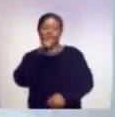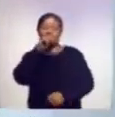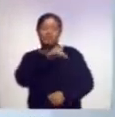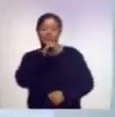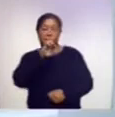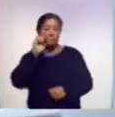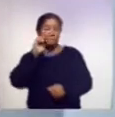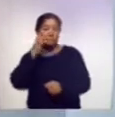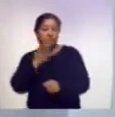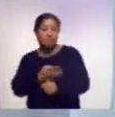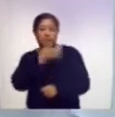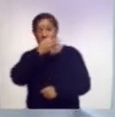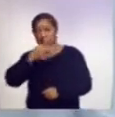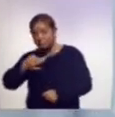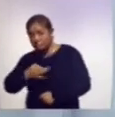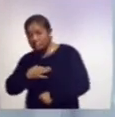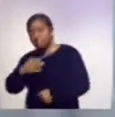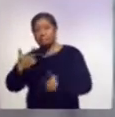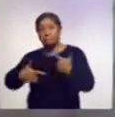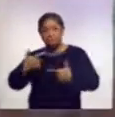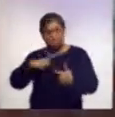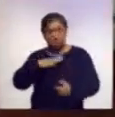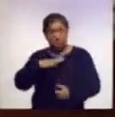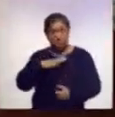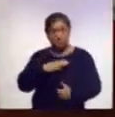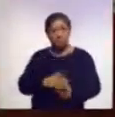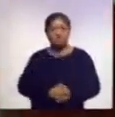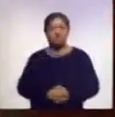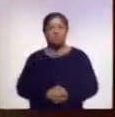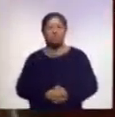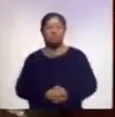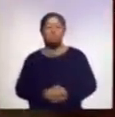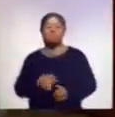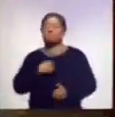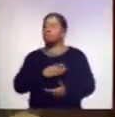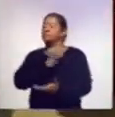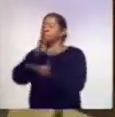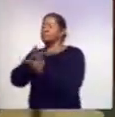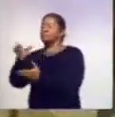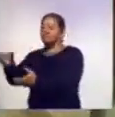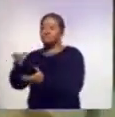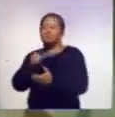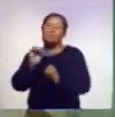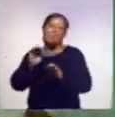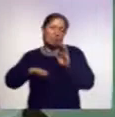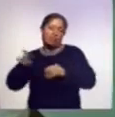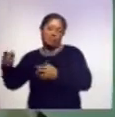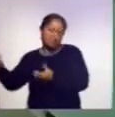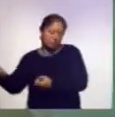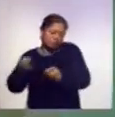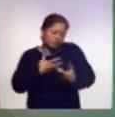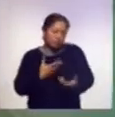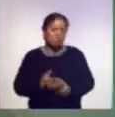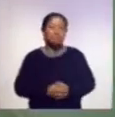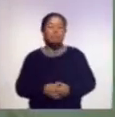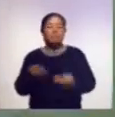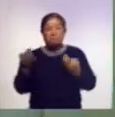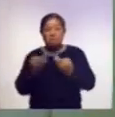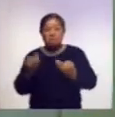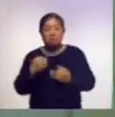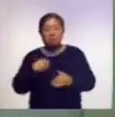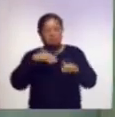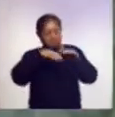que avisarnos que tienen leche y vamos por ella o nos la hacen favor de traérnosla refrigerada y nosotros